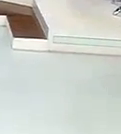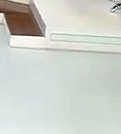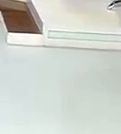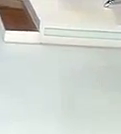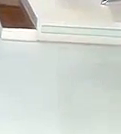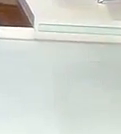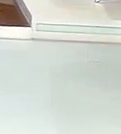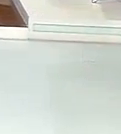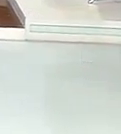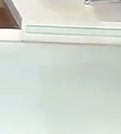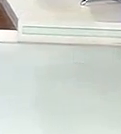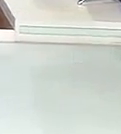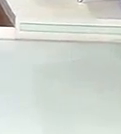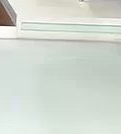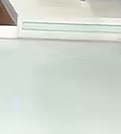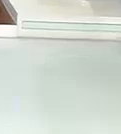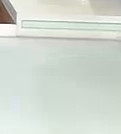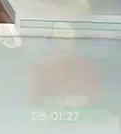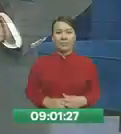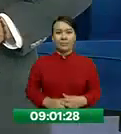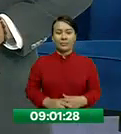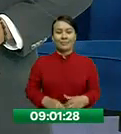Muy bien, señoras y señores,